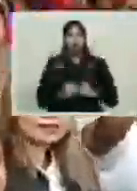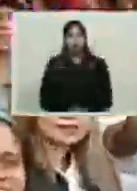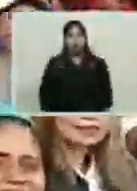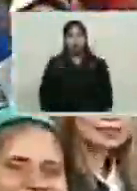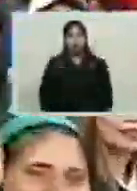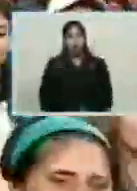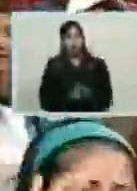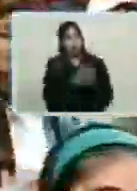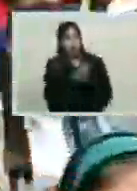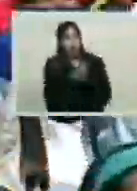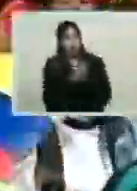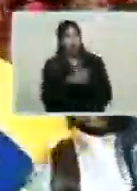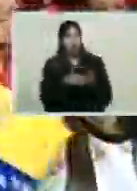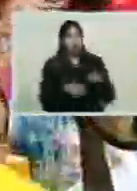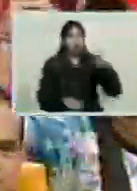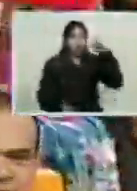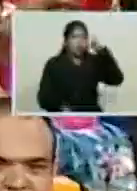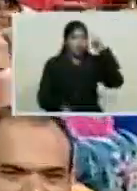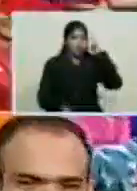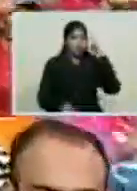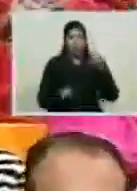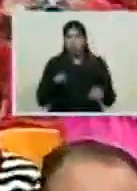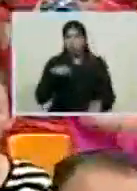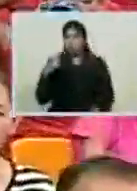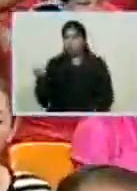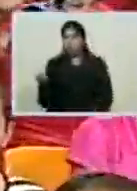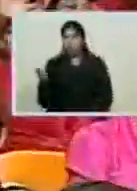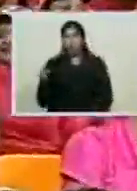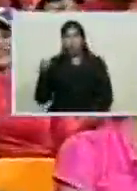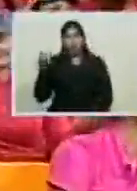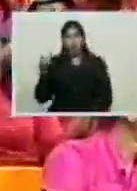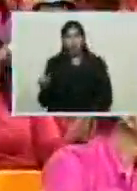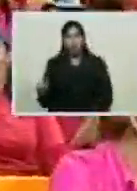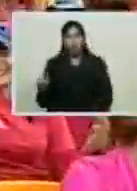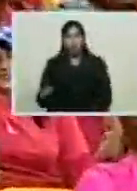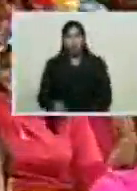Compañero Elías, compañero Ricardo Menéndez, Pedro Infante,